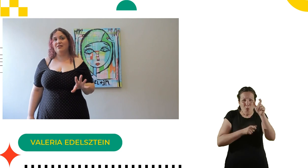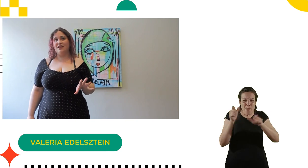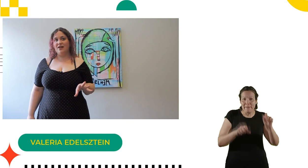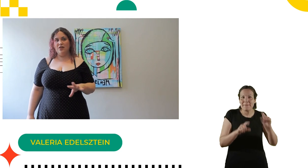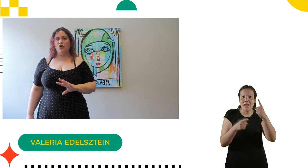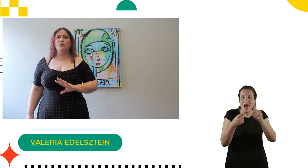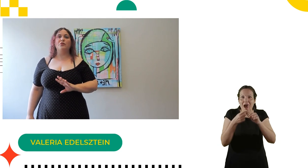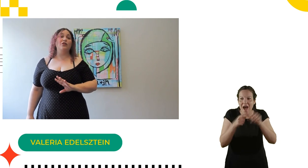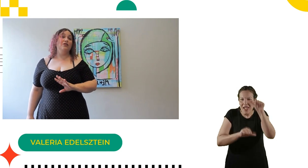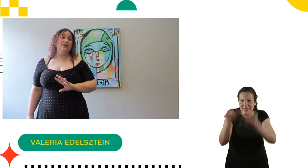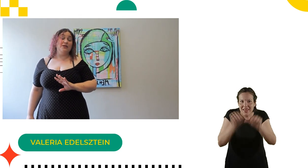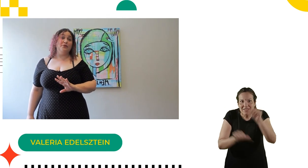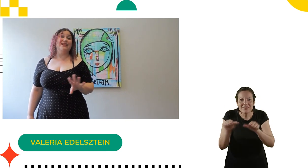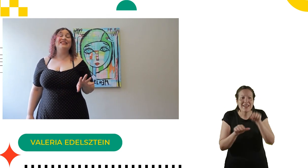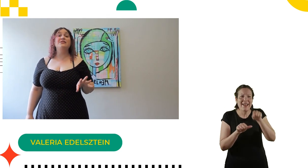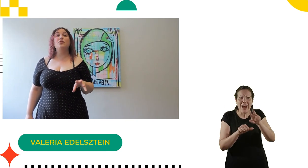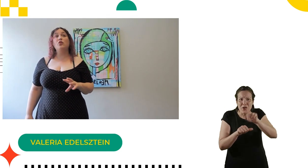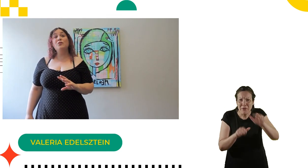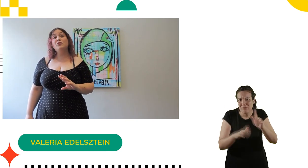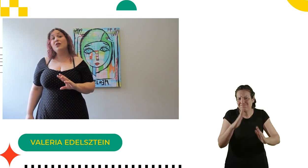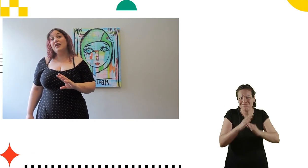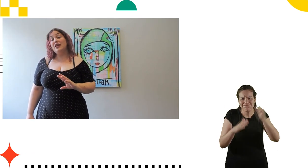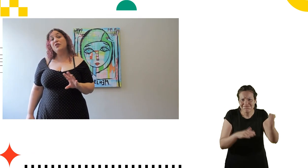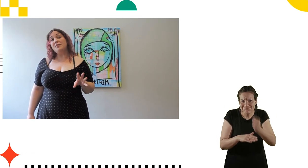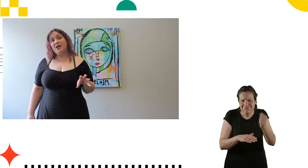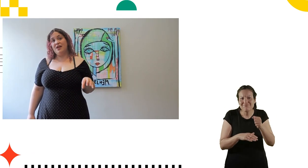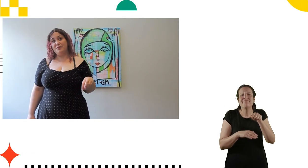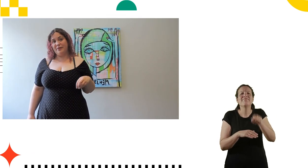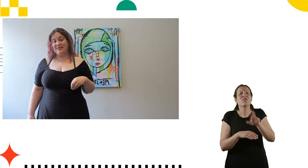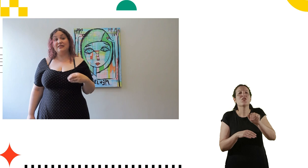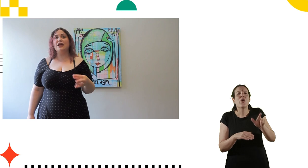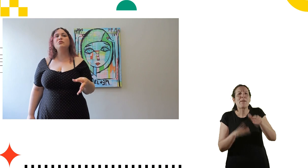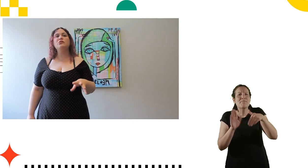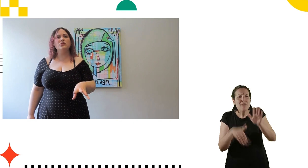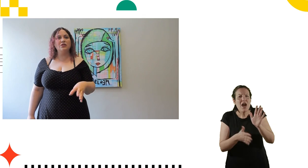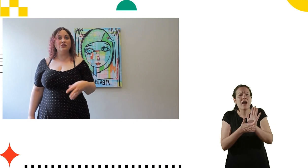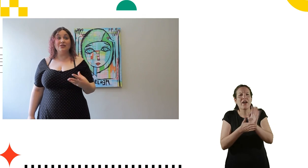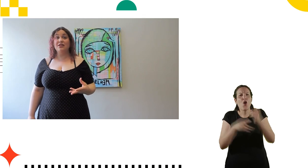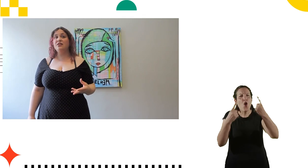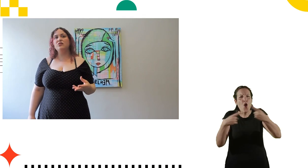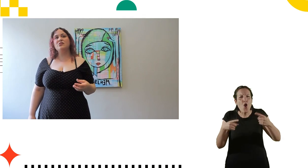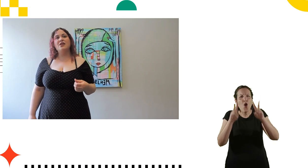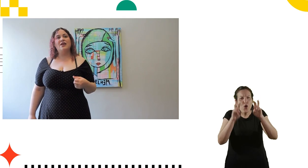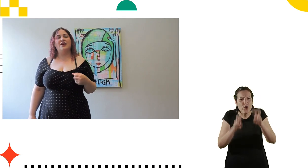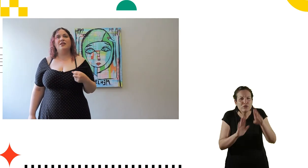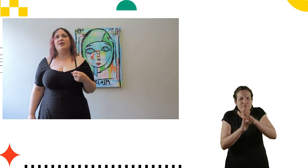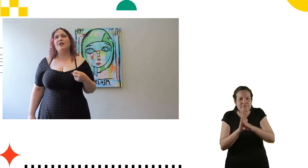con la ciencia, cumple un rol importantísimo, cumple un rol enorme en presentar un montón de